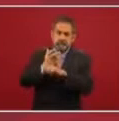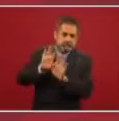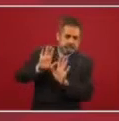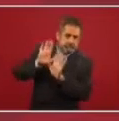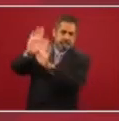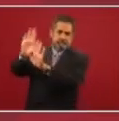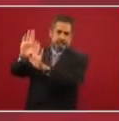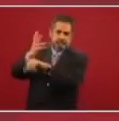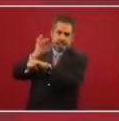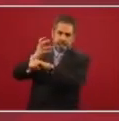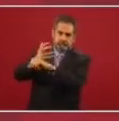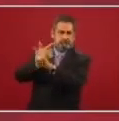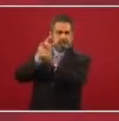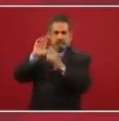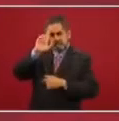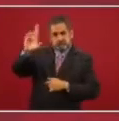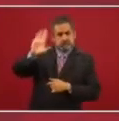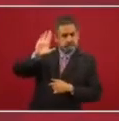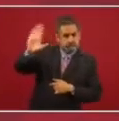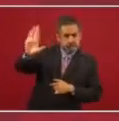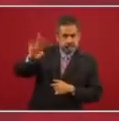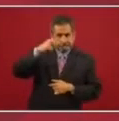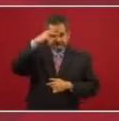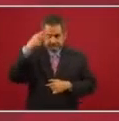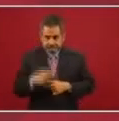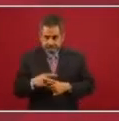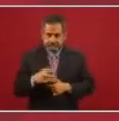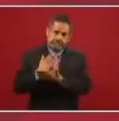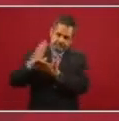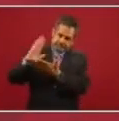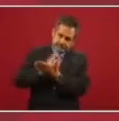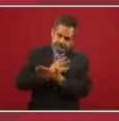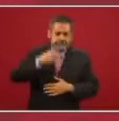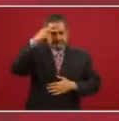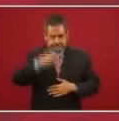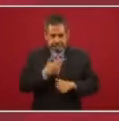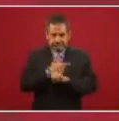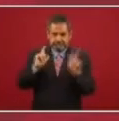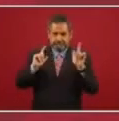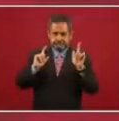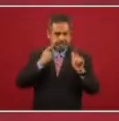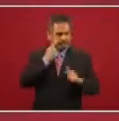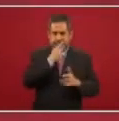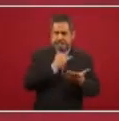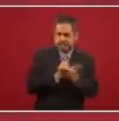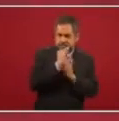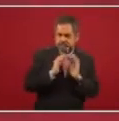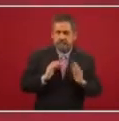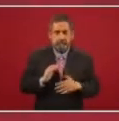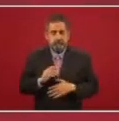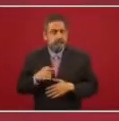y es un país libre y soberana méxico es méxico y es un país libre y soberano las decisiones